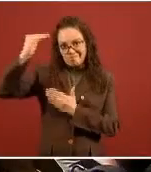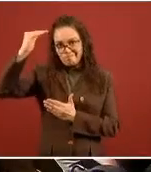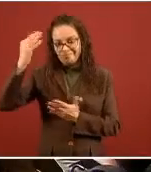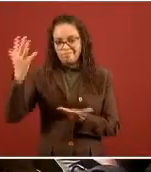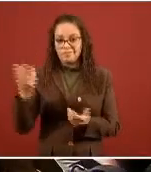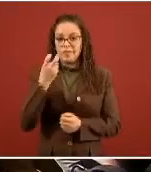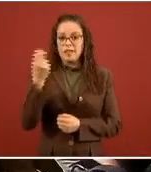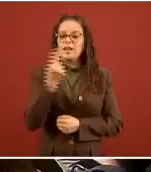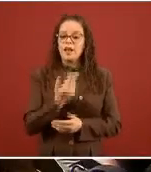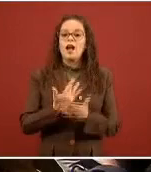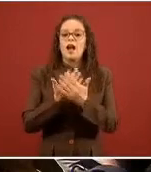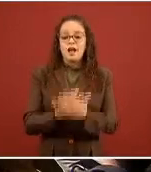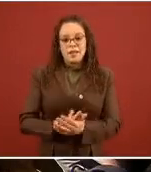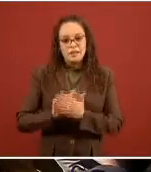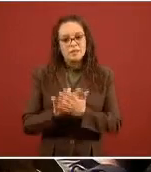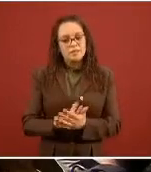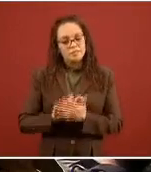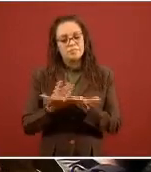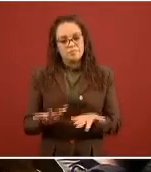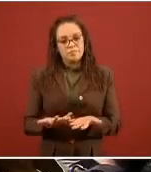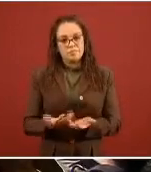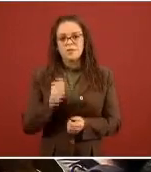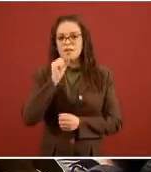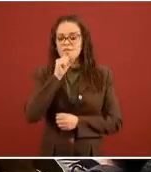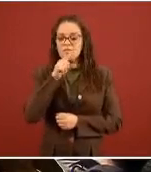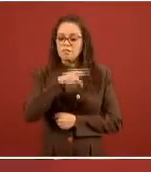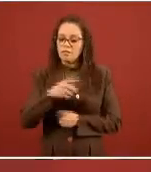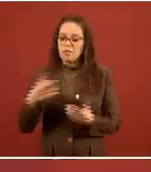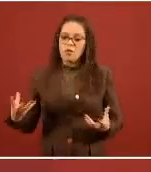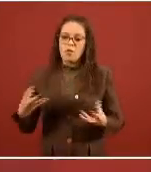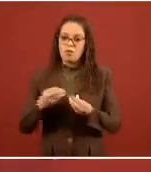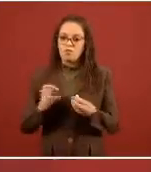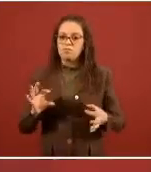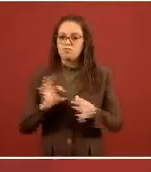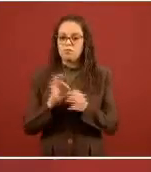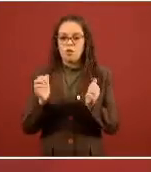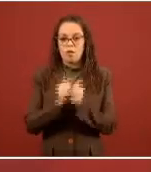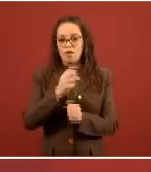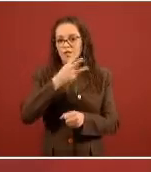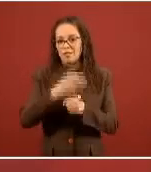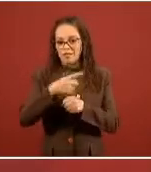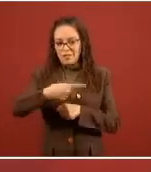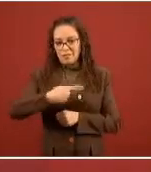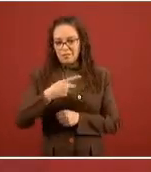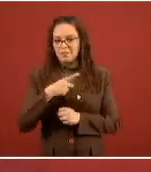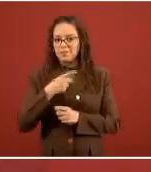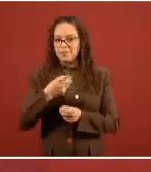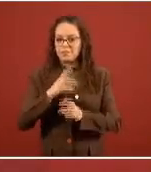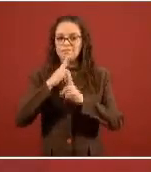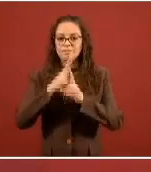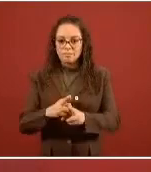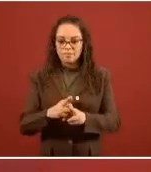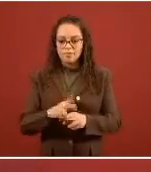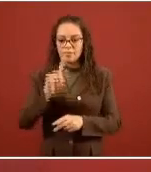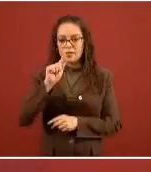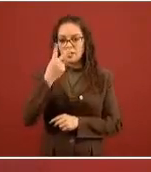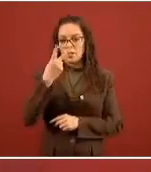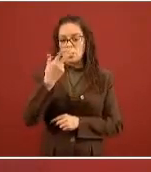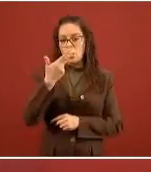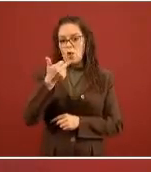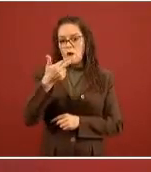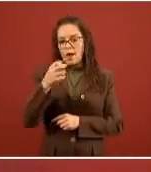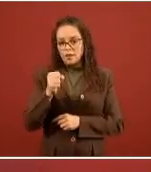precisamente habría que esperar, y lo uno con la tercera pregunta que tiene que ver con el tema de los resultados. 72 horas, o sea, 3 días, es lo que en